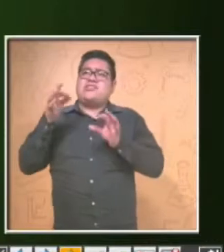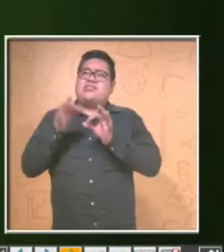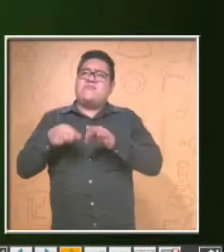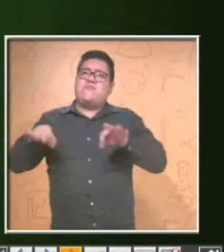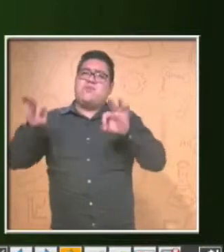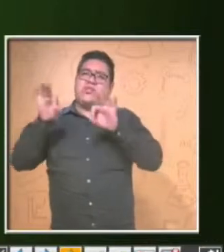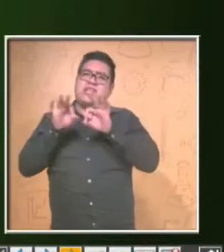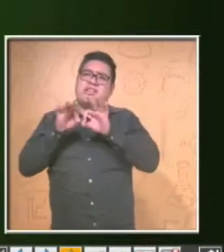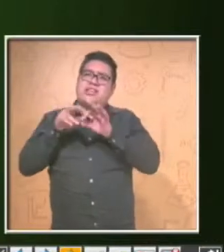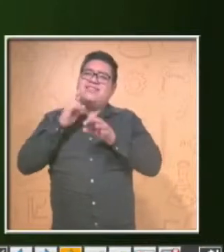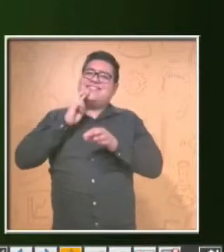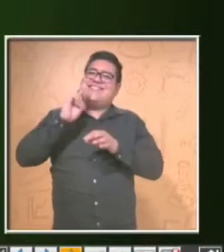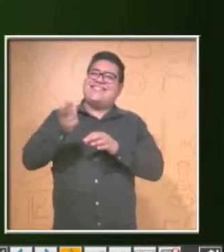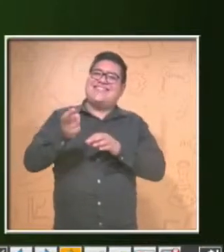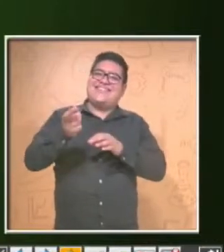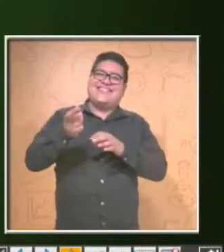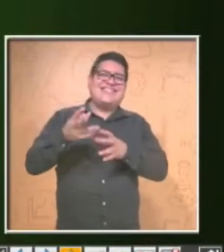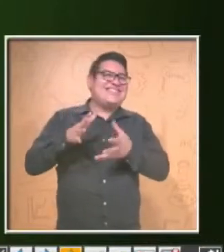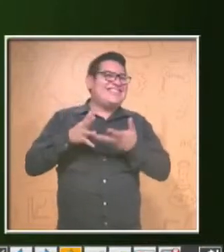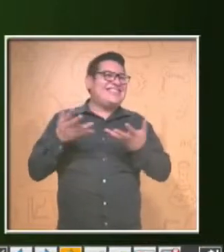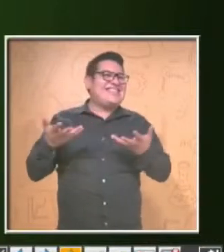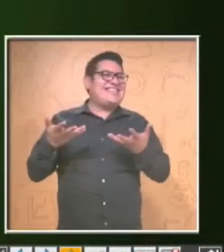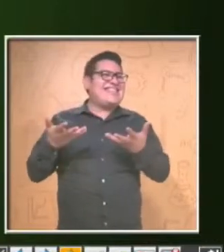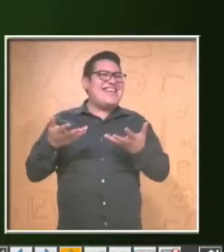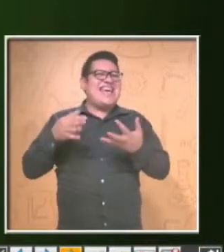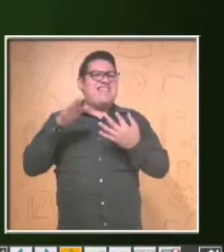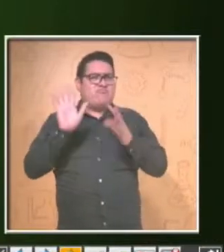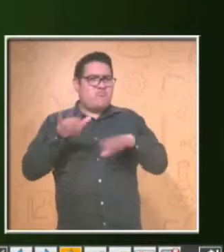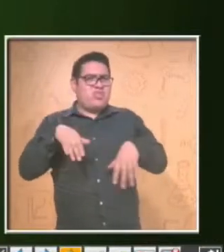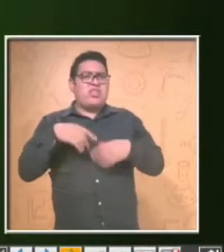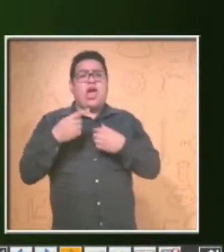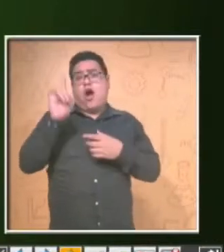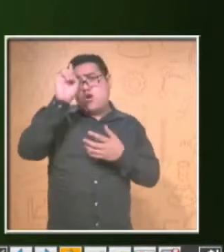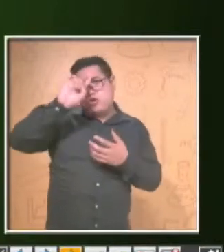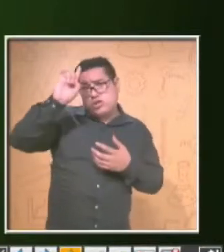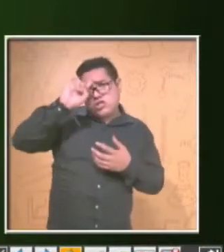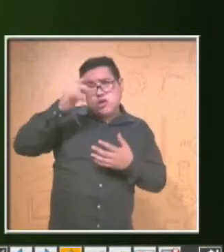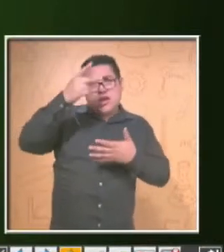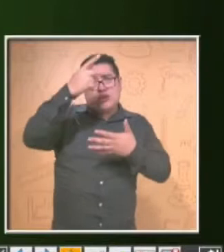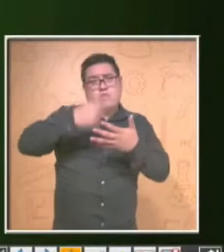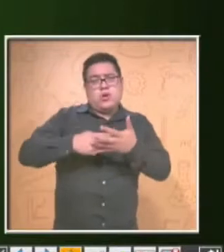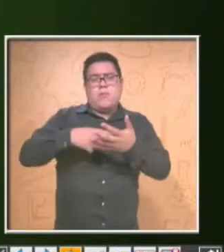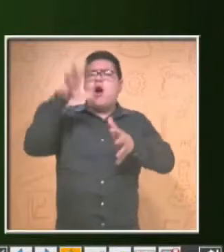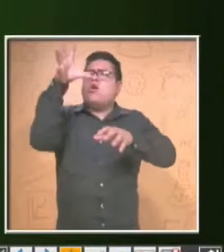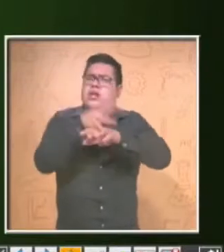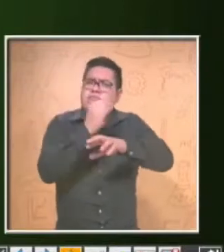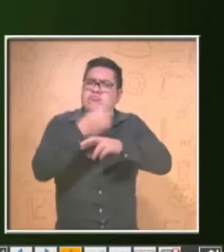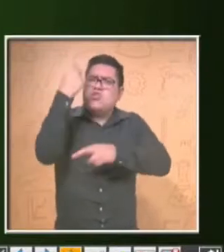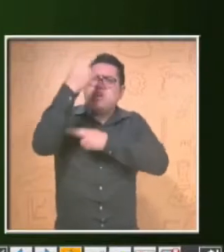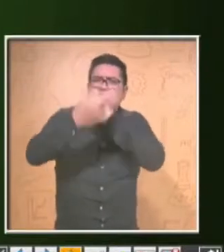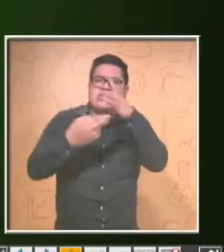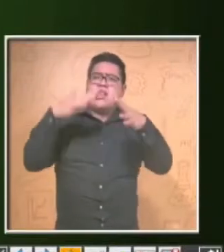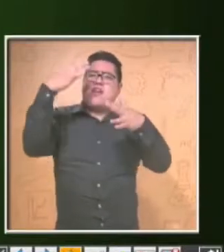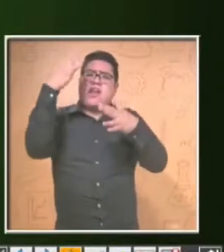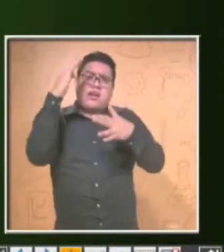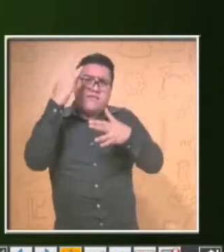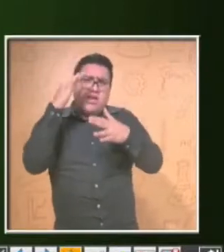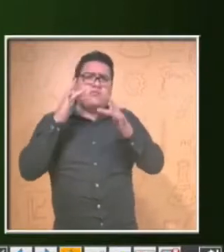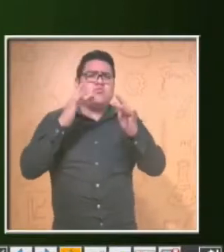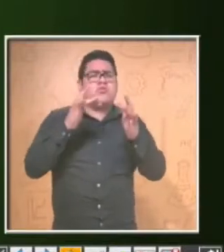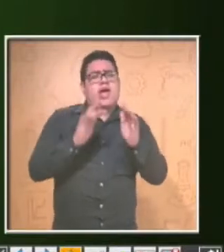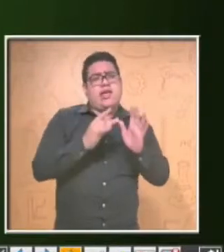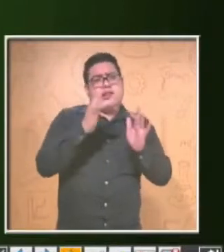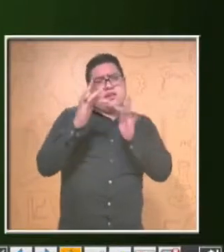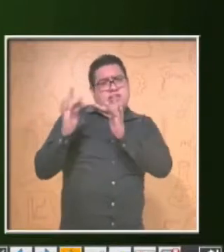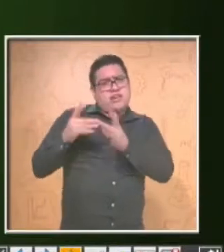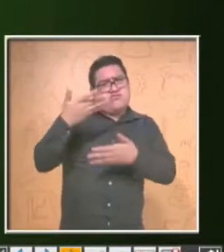habituándote a contestarlos, sería una buena idea que este programa lo recuperes y le vayas buscando respuesta a los reactivos que